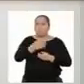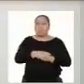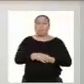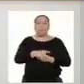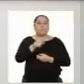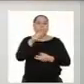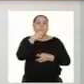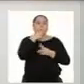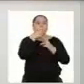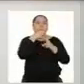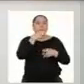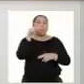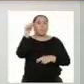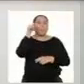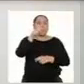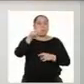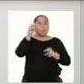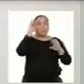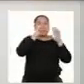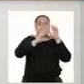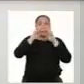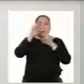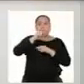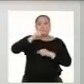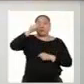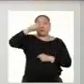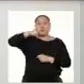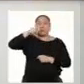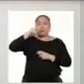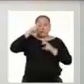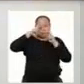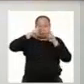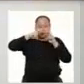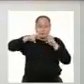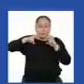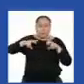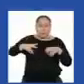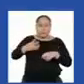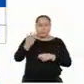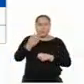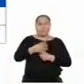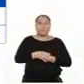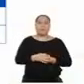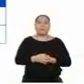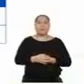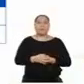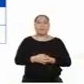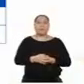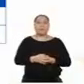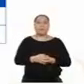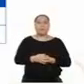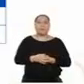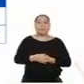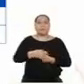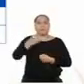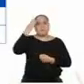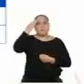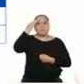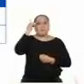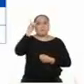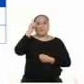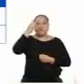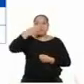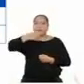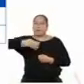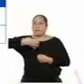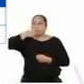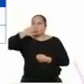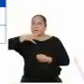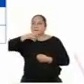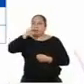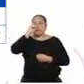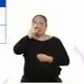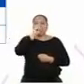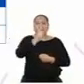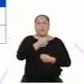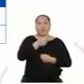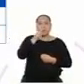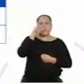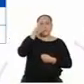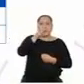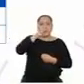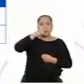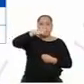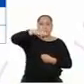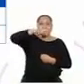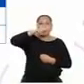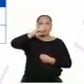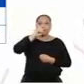Para responder a ese interrogante, vamos a analizar lo siguiente. Sabemos que una manzana aporta 0,3